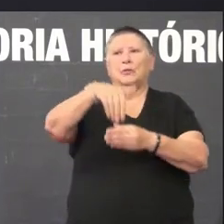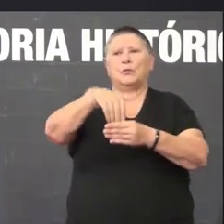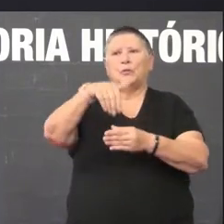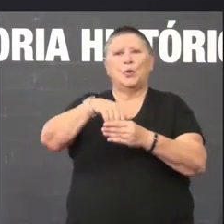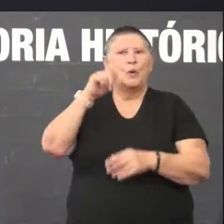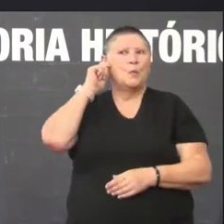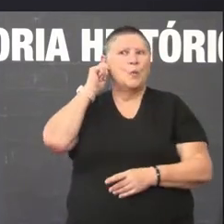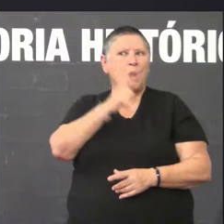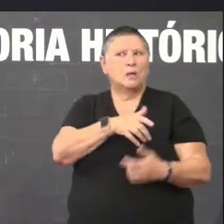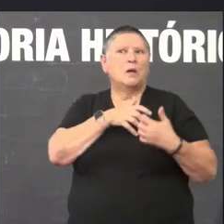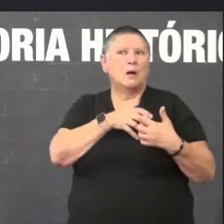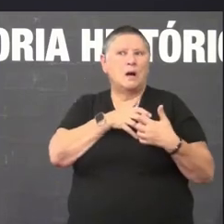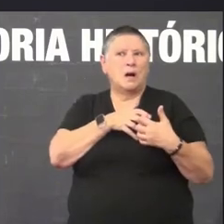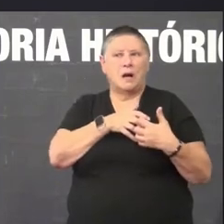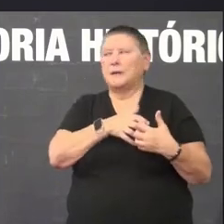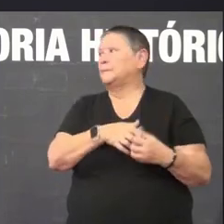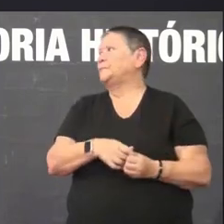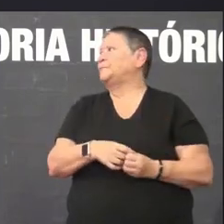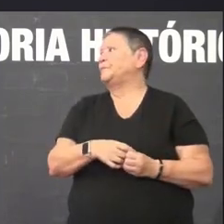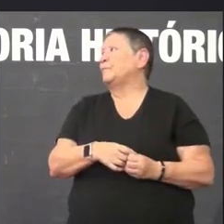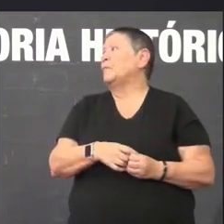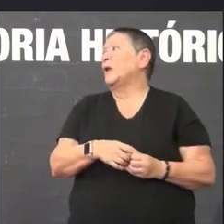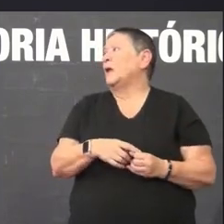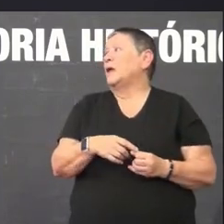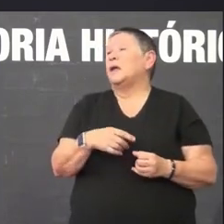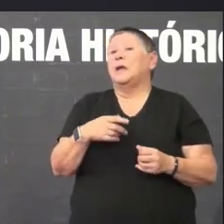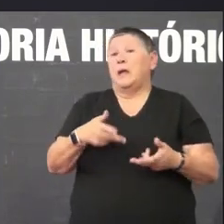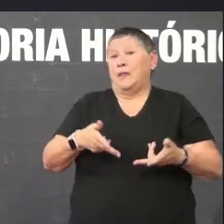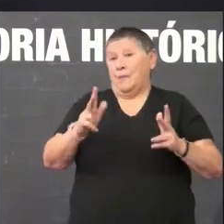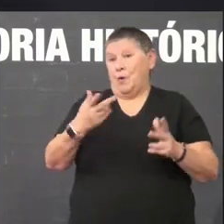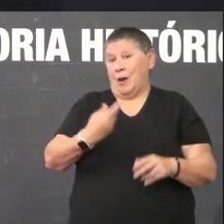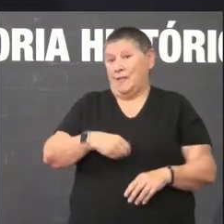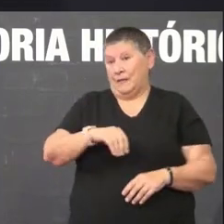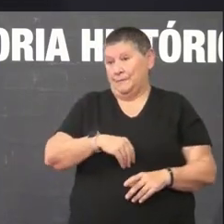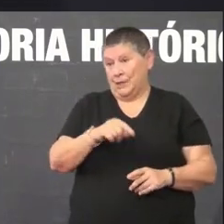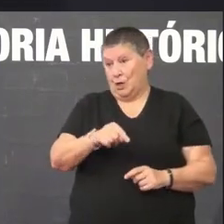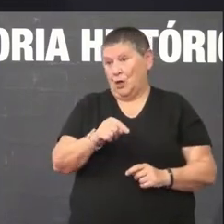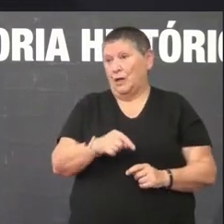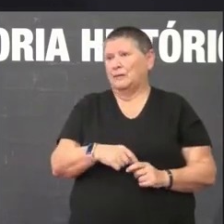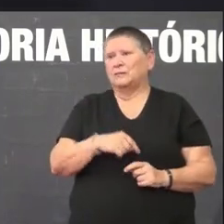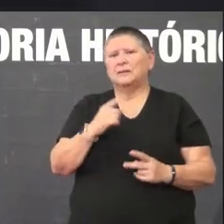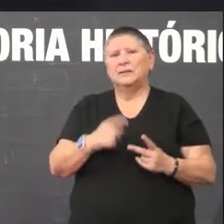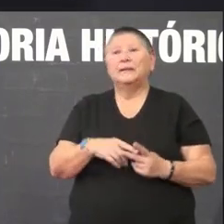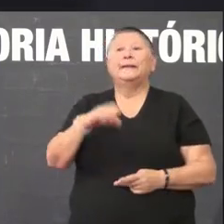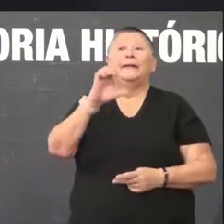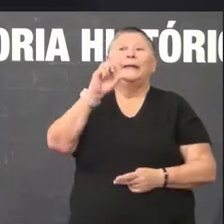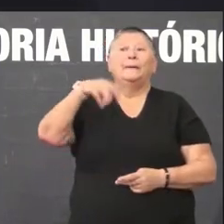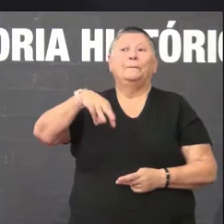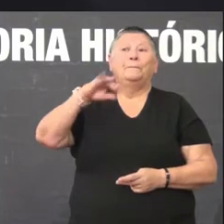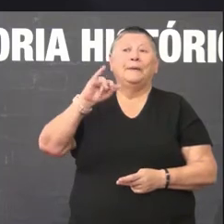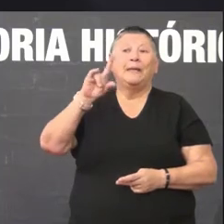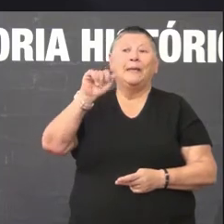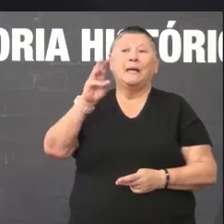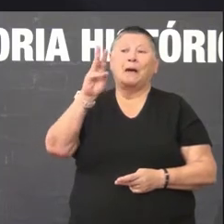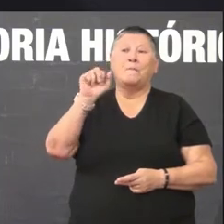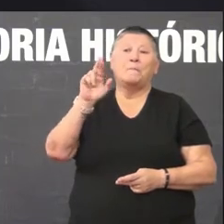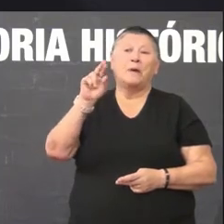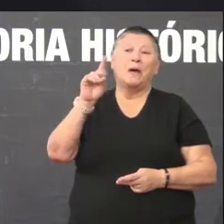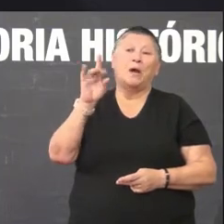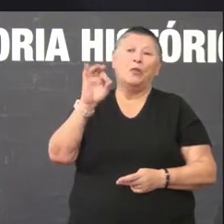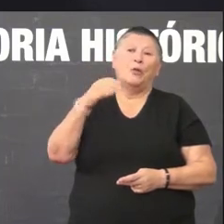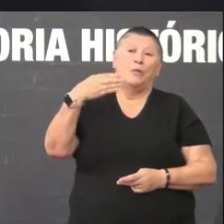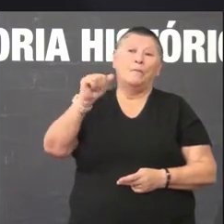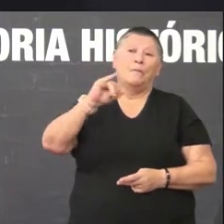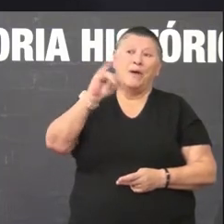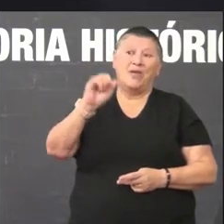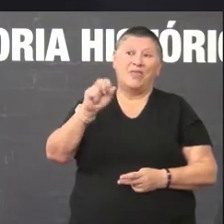na súa loita para a democracia española. Logo, falaría de Emilio Pardo Bazán, que eso xa é menos conocido, así como